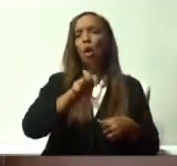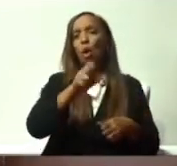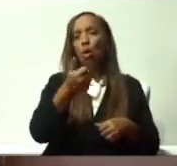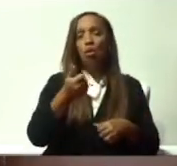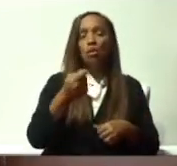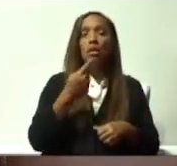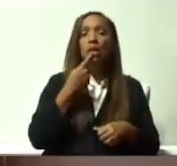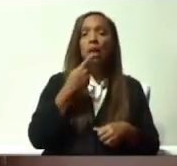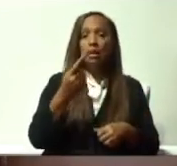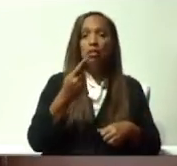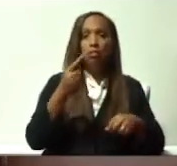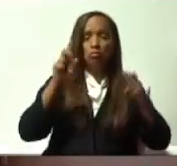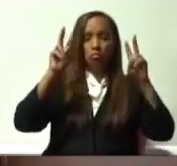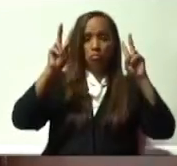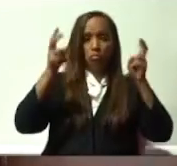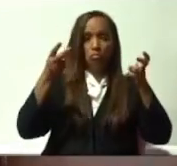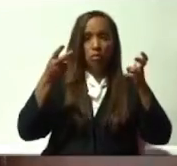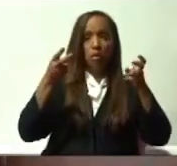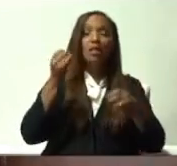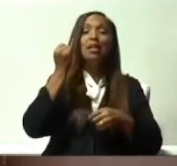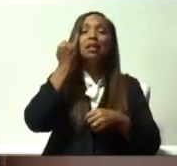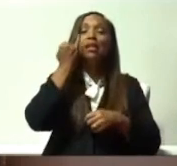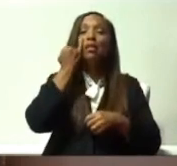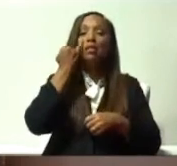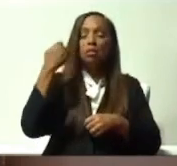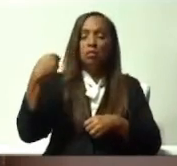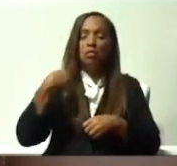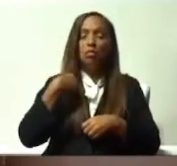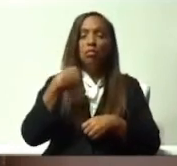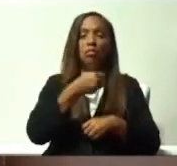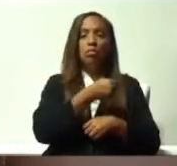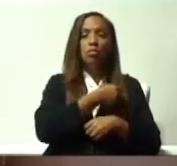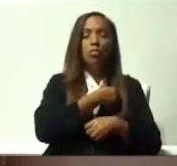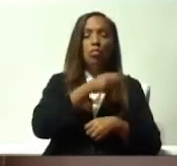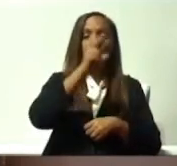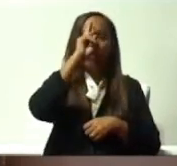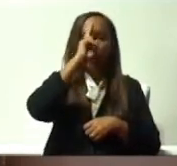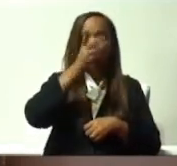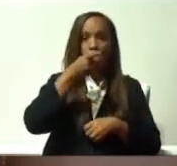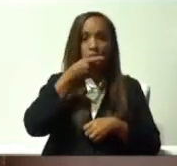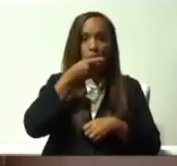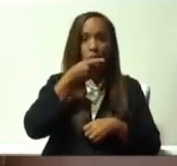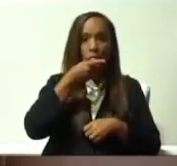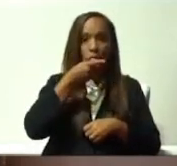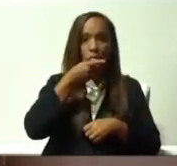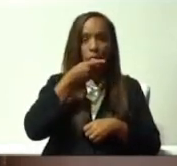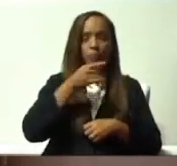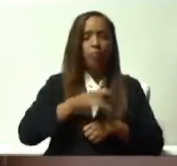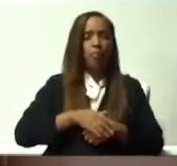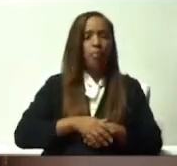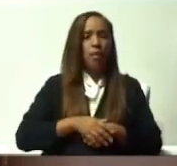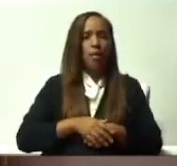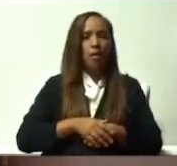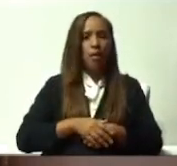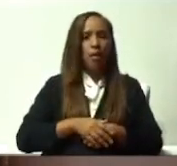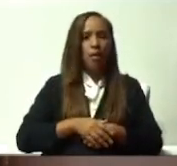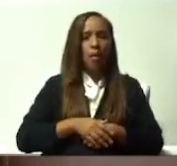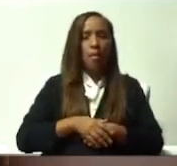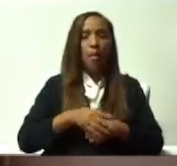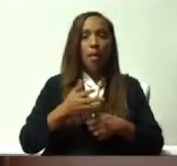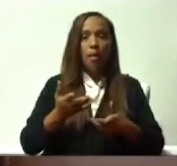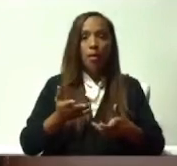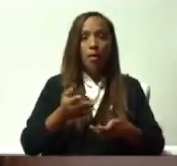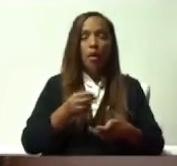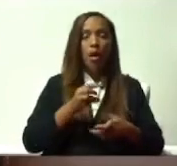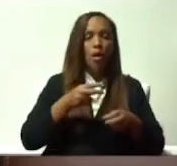bosques, nuestros ríos, íbamos a pagar más por agua que los españoles por su vino.